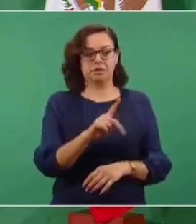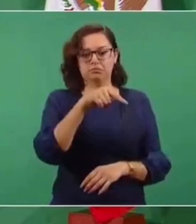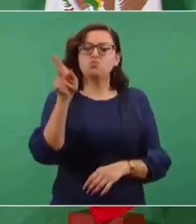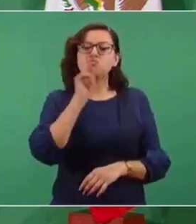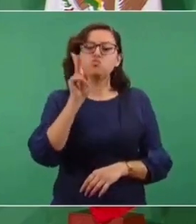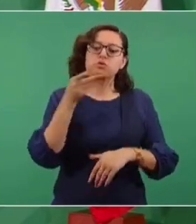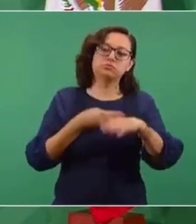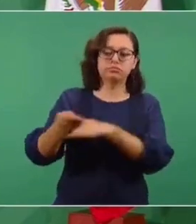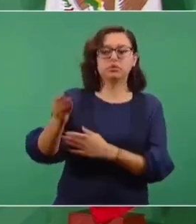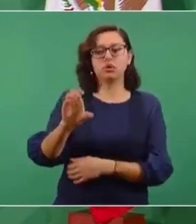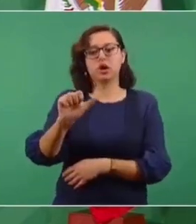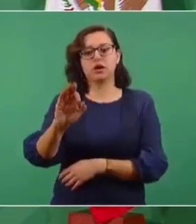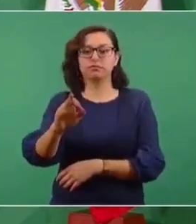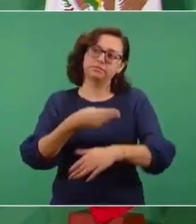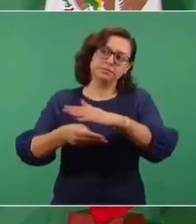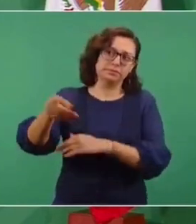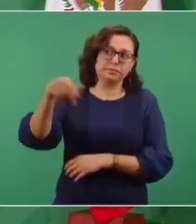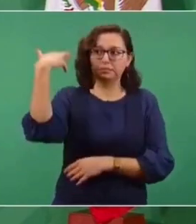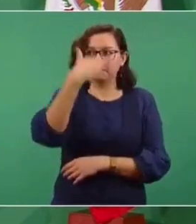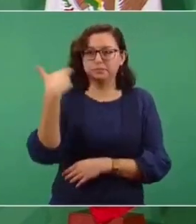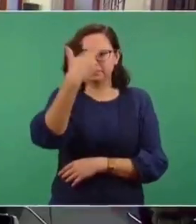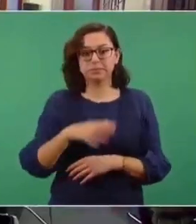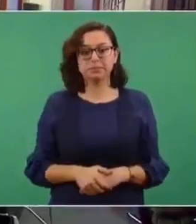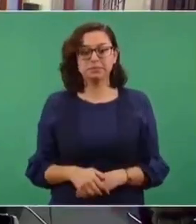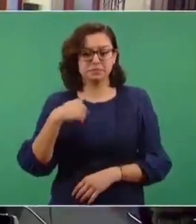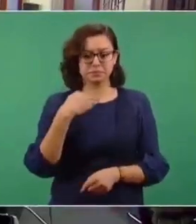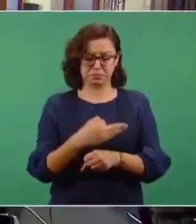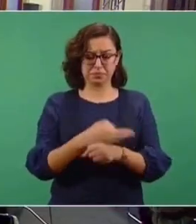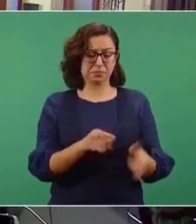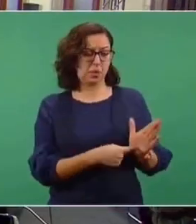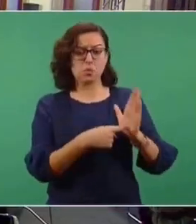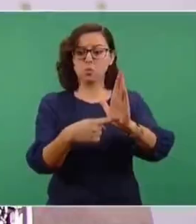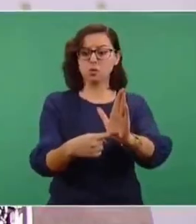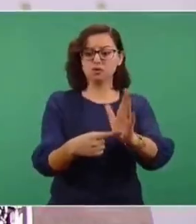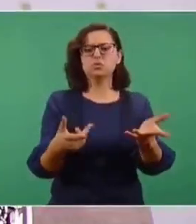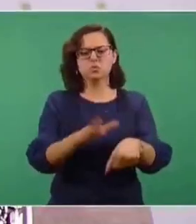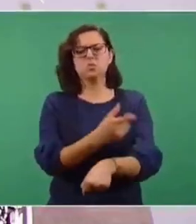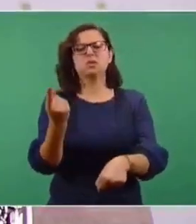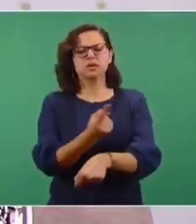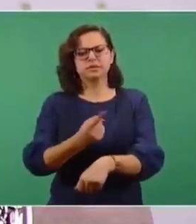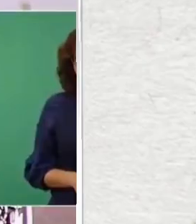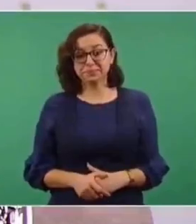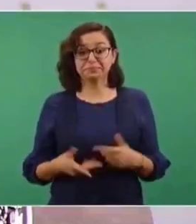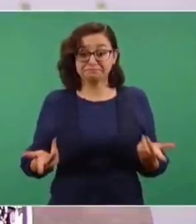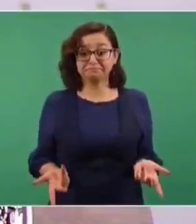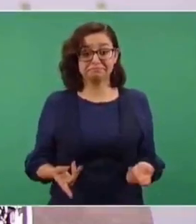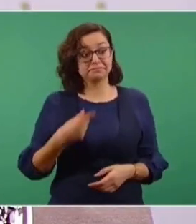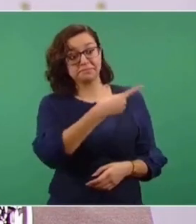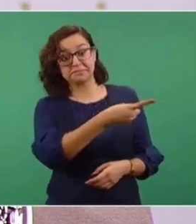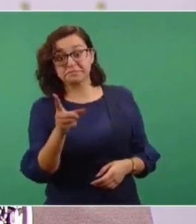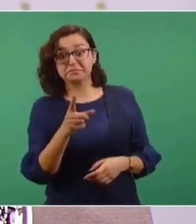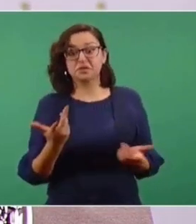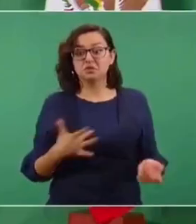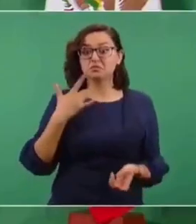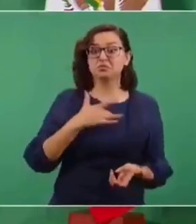la Judicatura. Sólo lo expongo porque cerrargan las vestiduras,